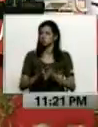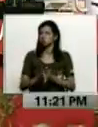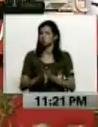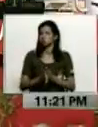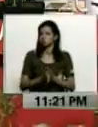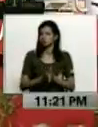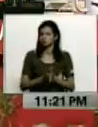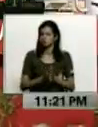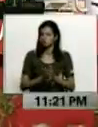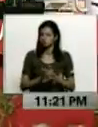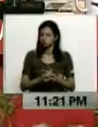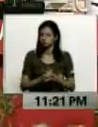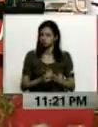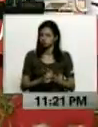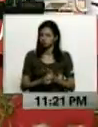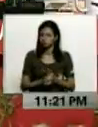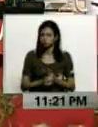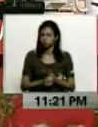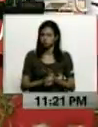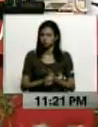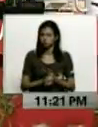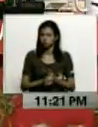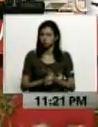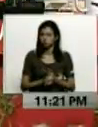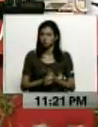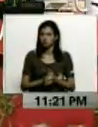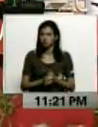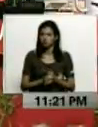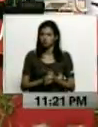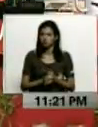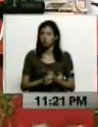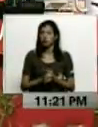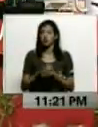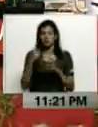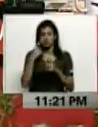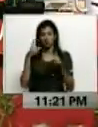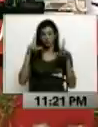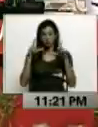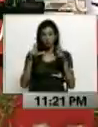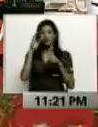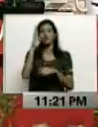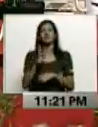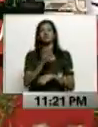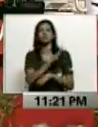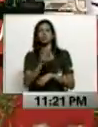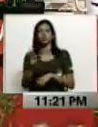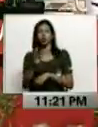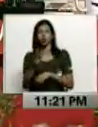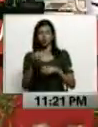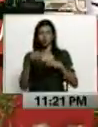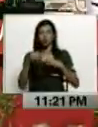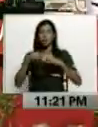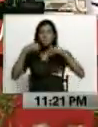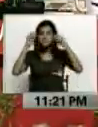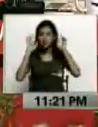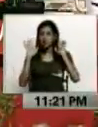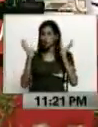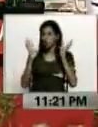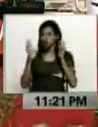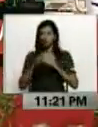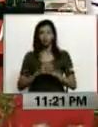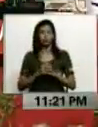de muévale de madroñero de Fidel te envío la foto de la bendición recibida por María